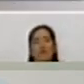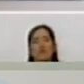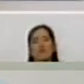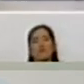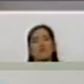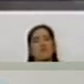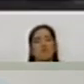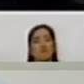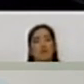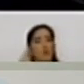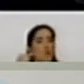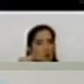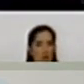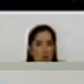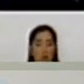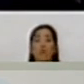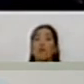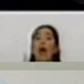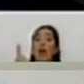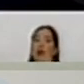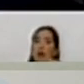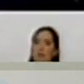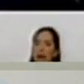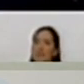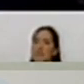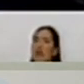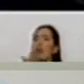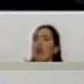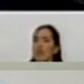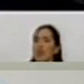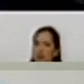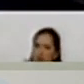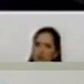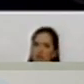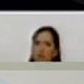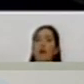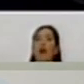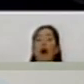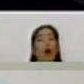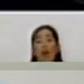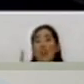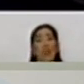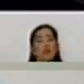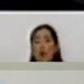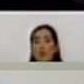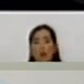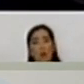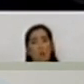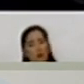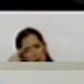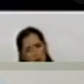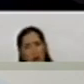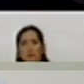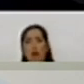reestructuración de las deudas es un derecho soberano de los Estados. Es decir, que esta es una decisión, tanto como la política económica, que deben tomar